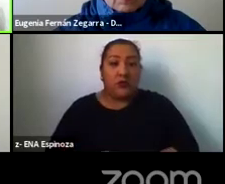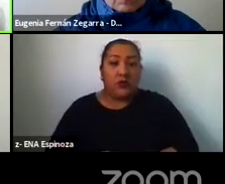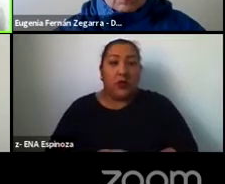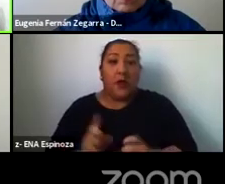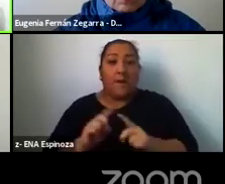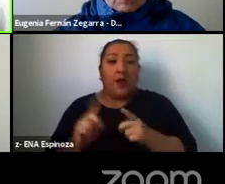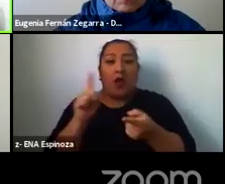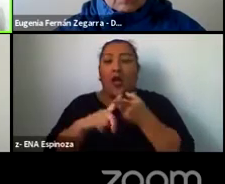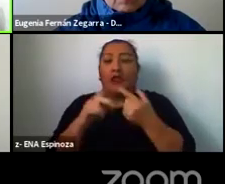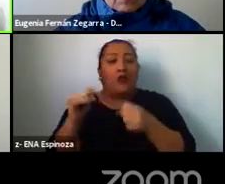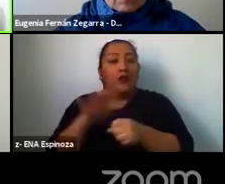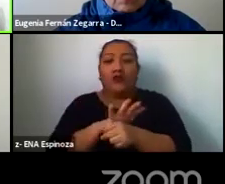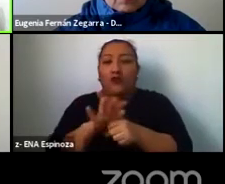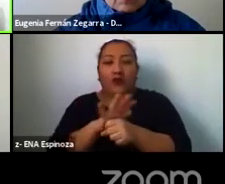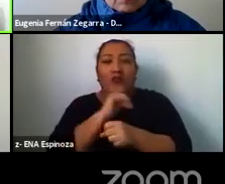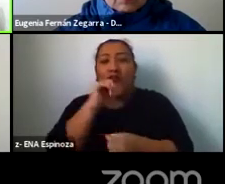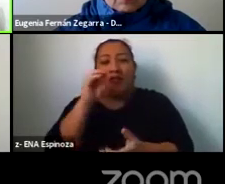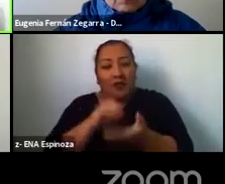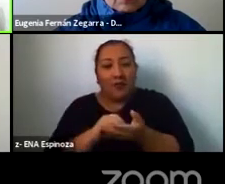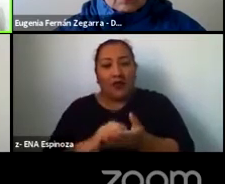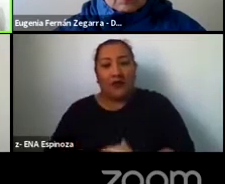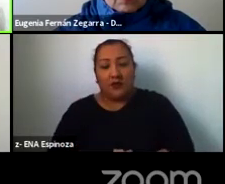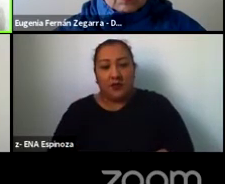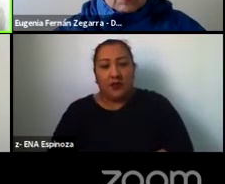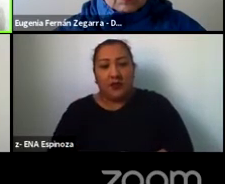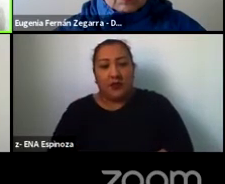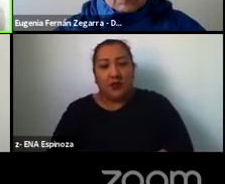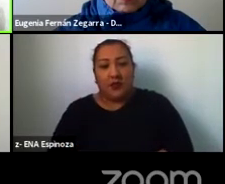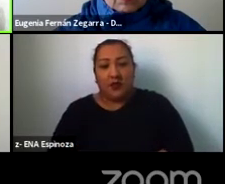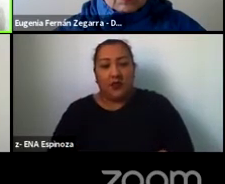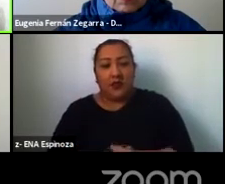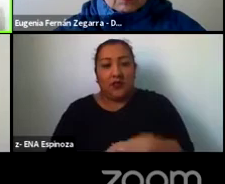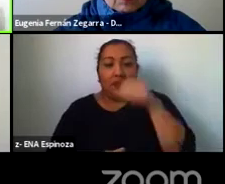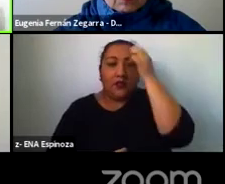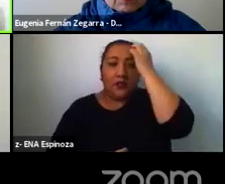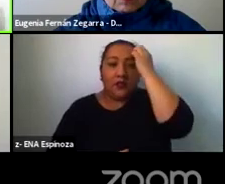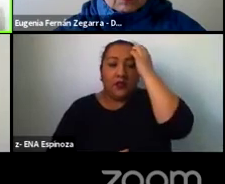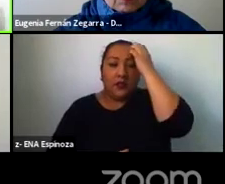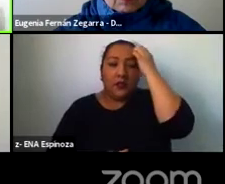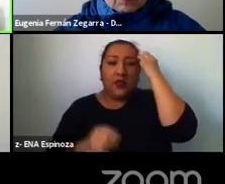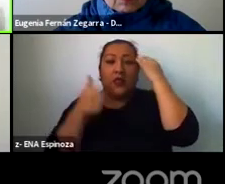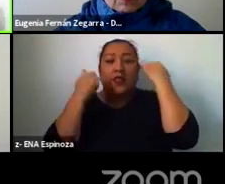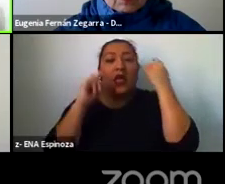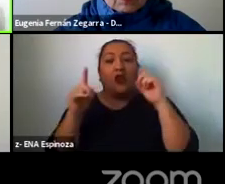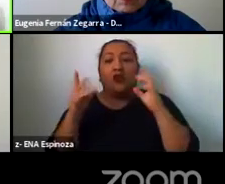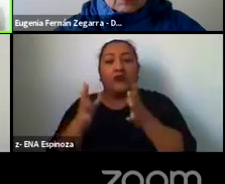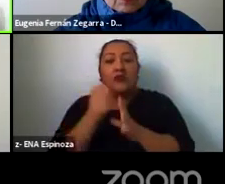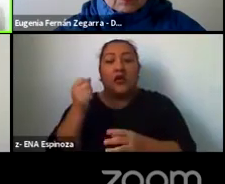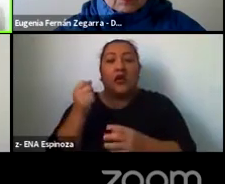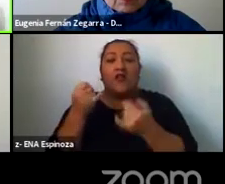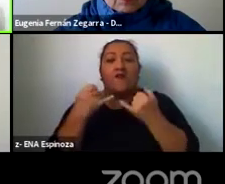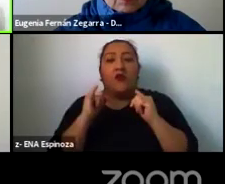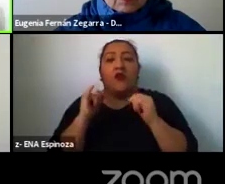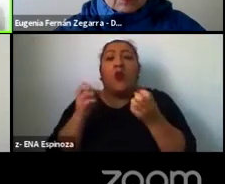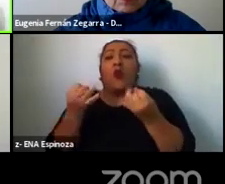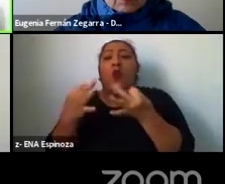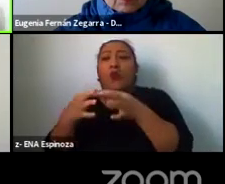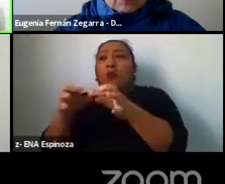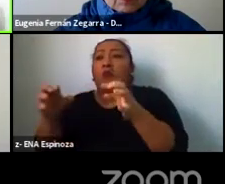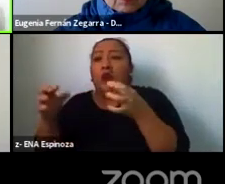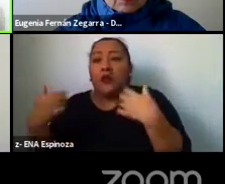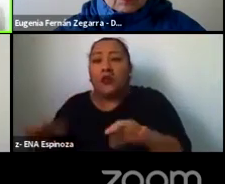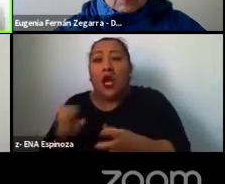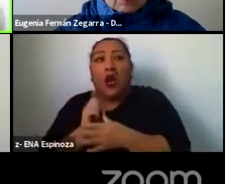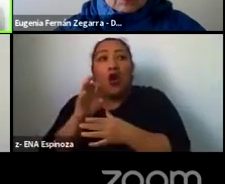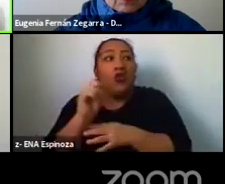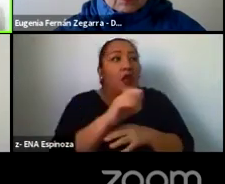no es suficiente. Como hemos podido advertir, la DIRESA nos saca la información de cuántos pueblos indígenas han sido contagiados al